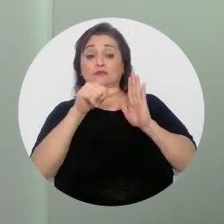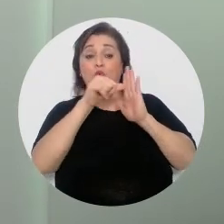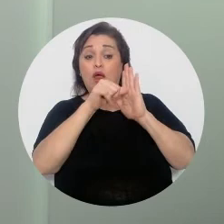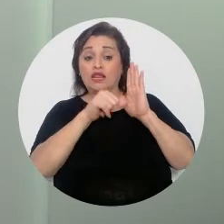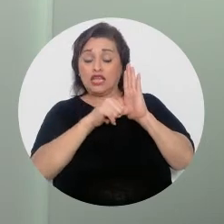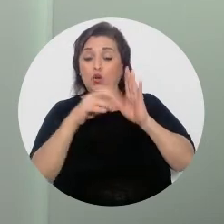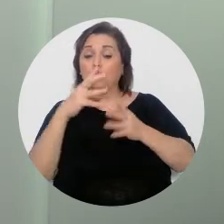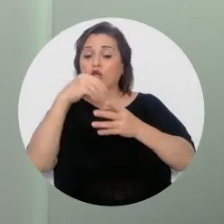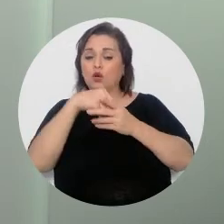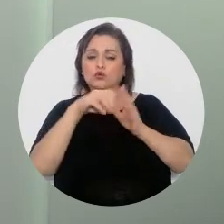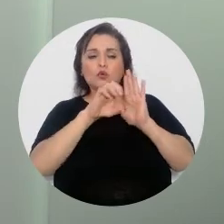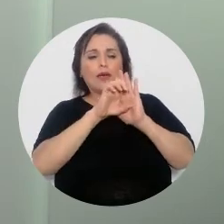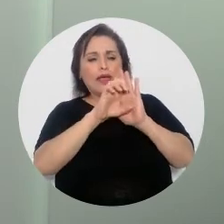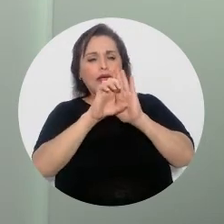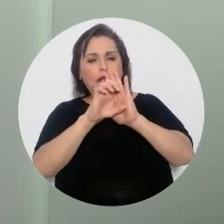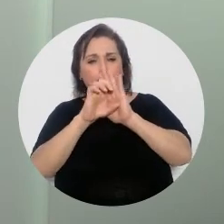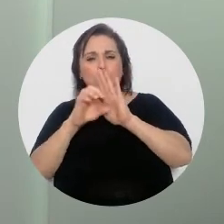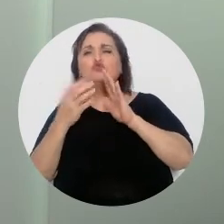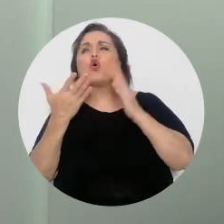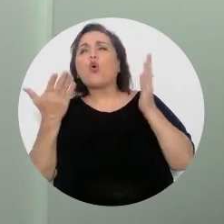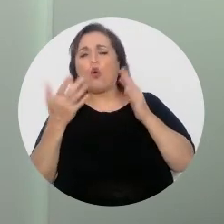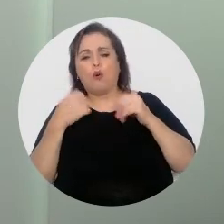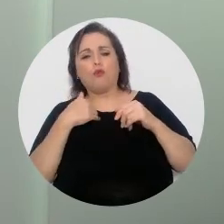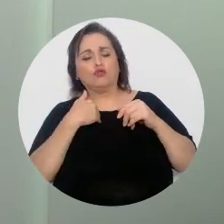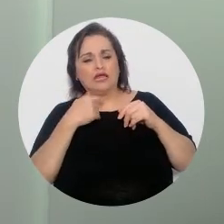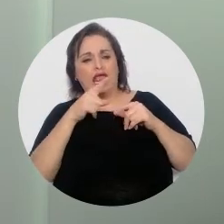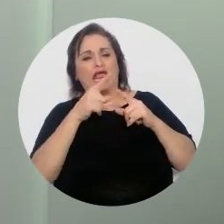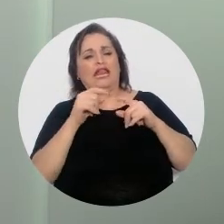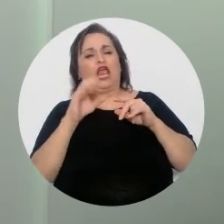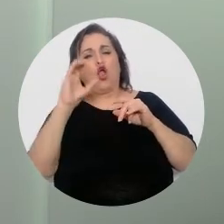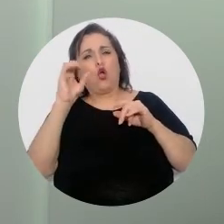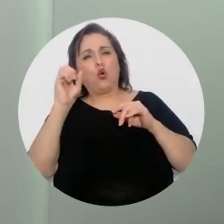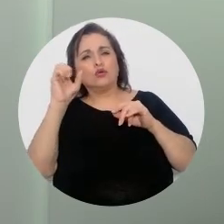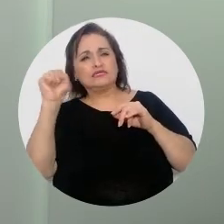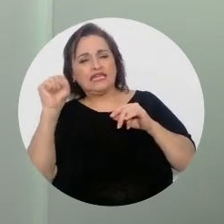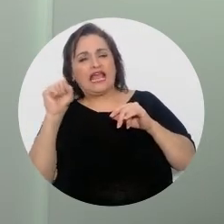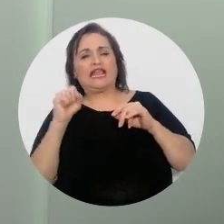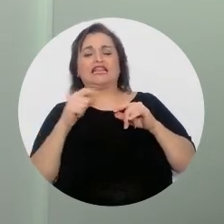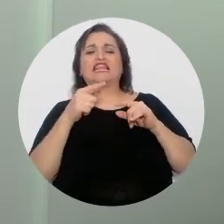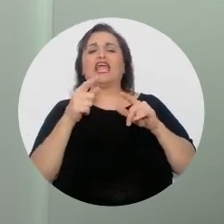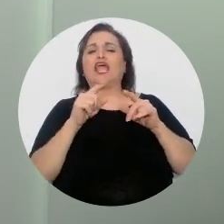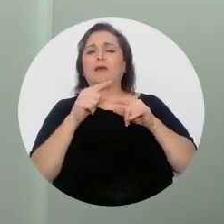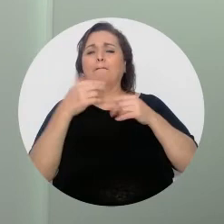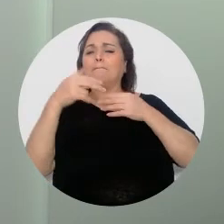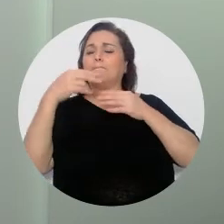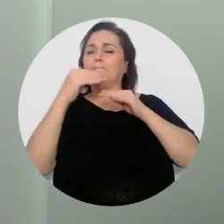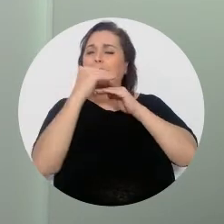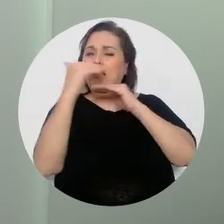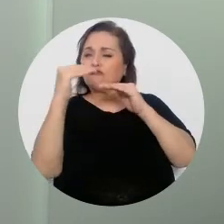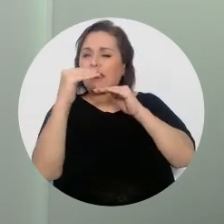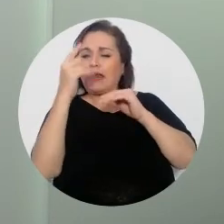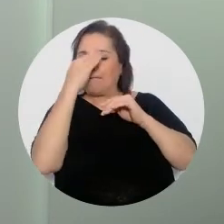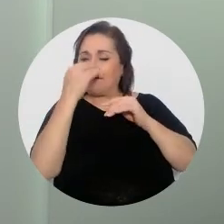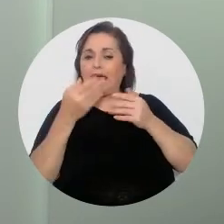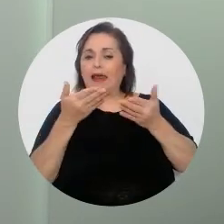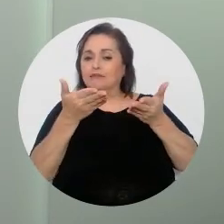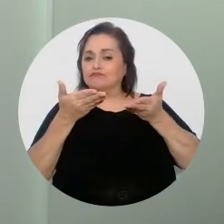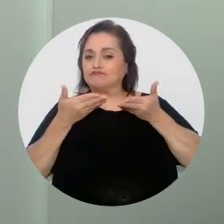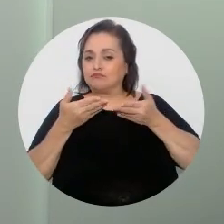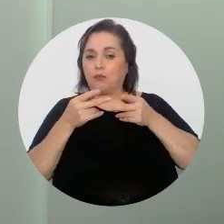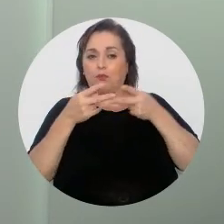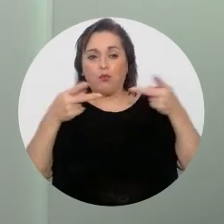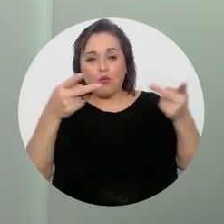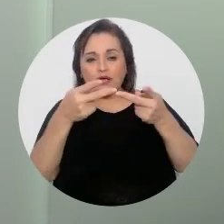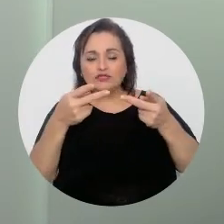ese mismo artículo hay incluso ejemplos de cómo se obtienen esos cocientes, de qué es el subcociente, que es una barrera para acceder